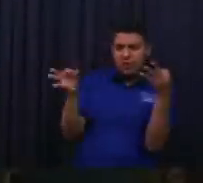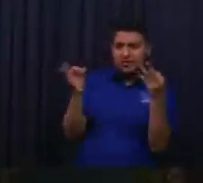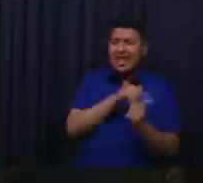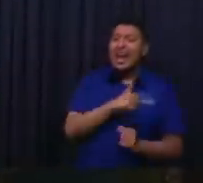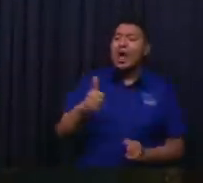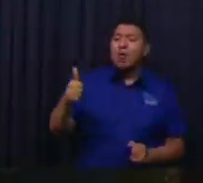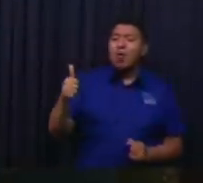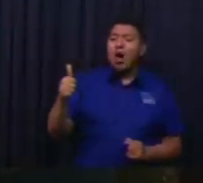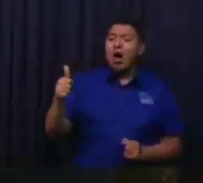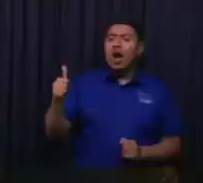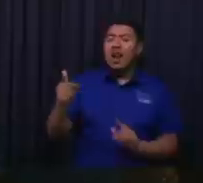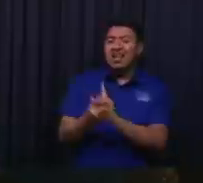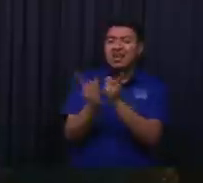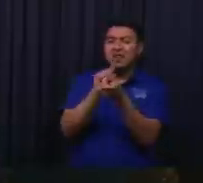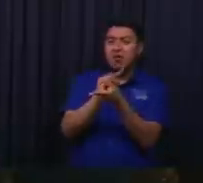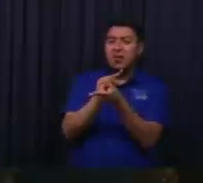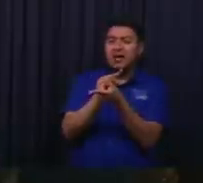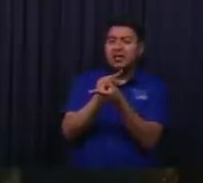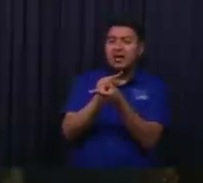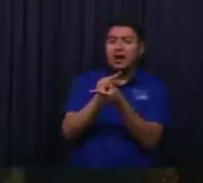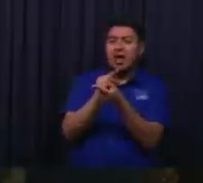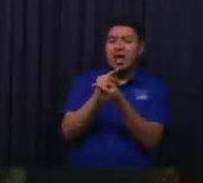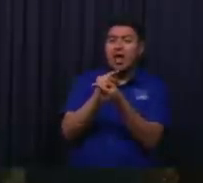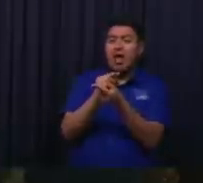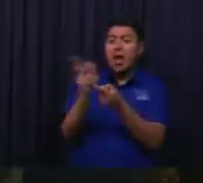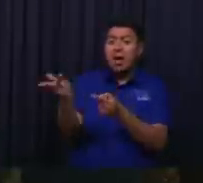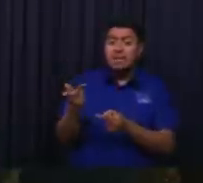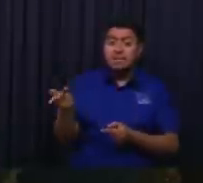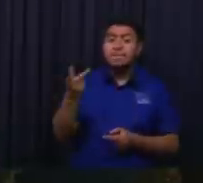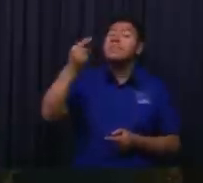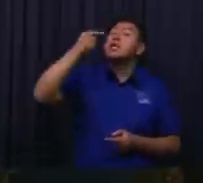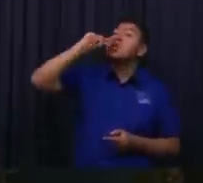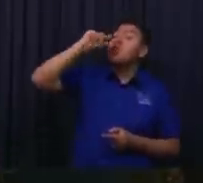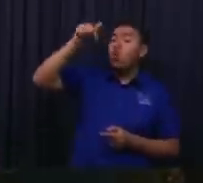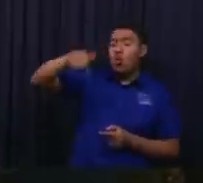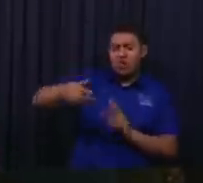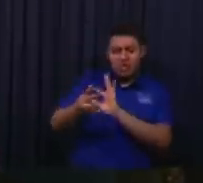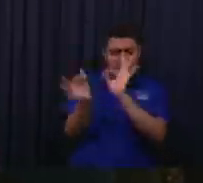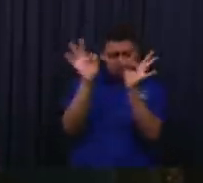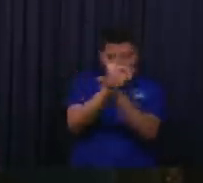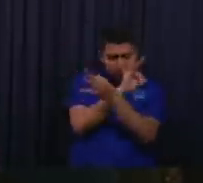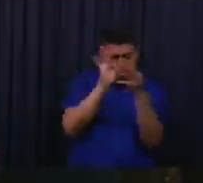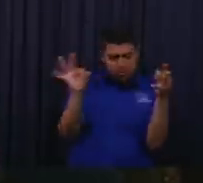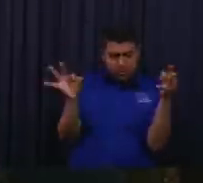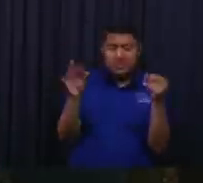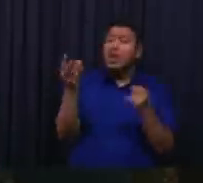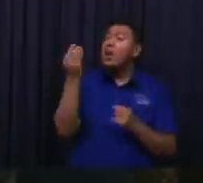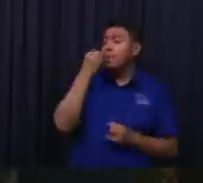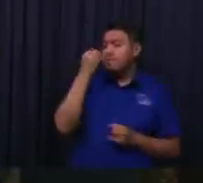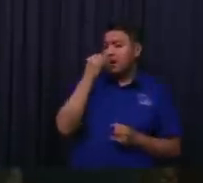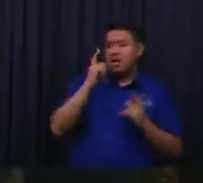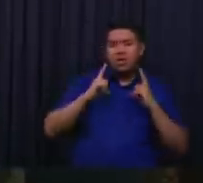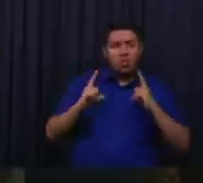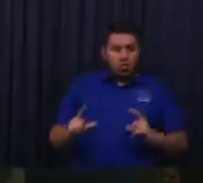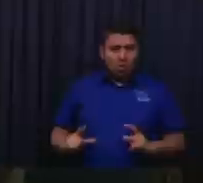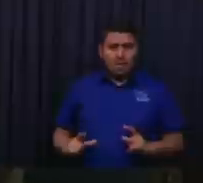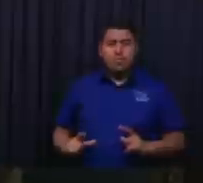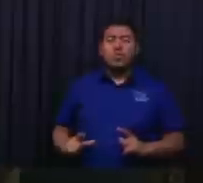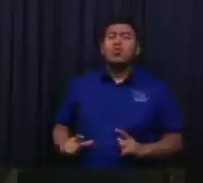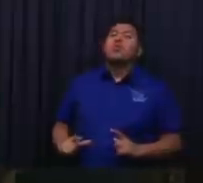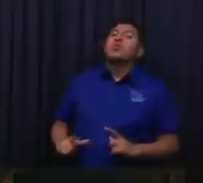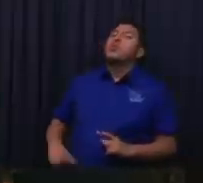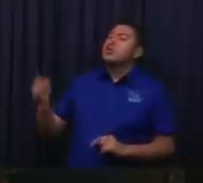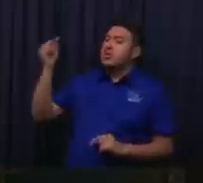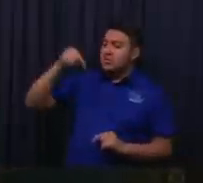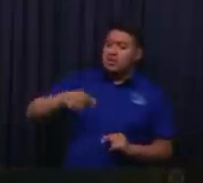hace tantos años, hoy transformes este pan en tu cuerpo dentro de nosotros, y este